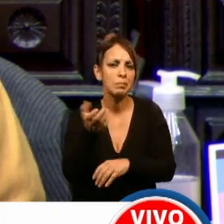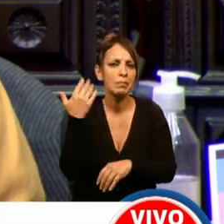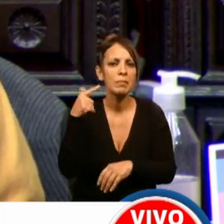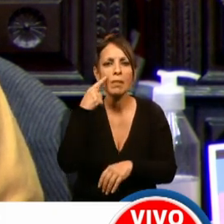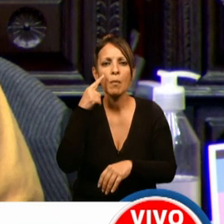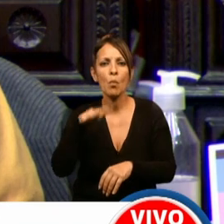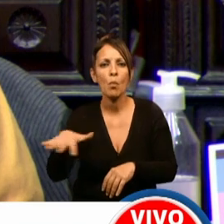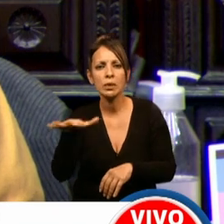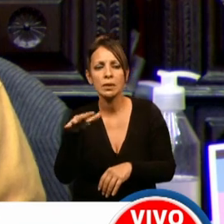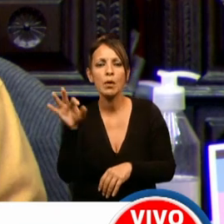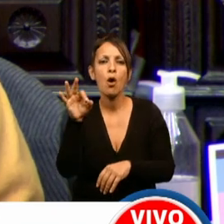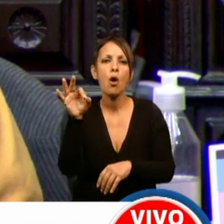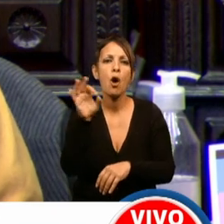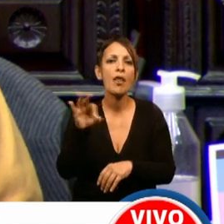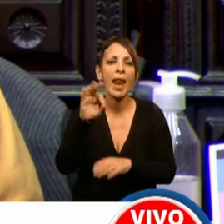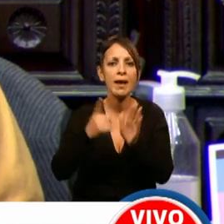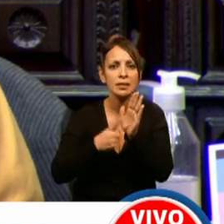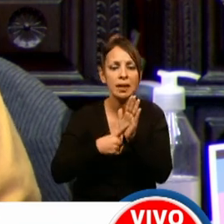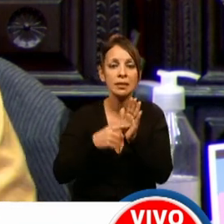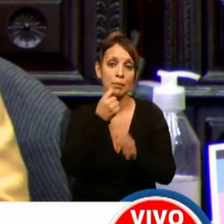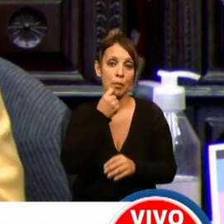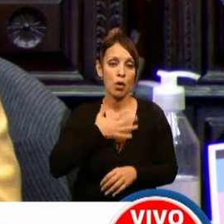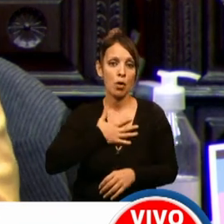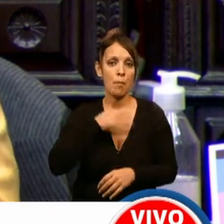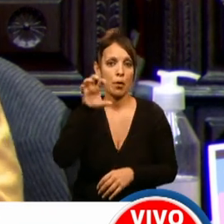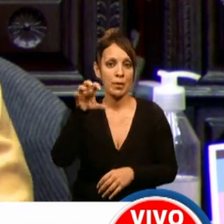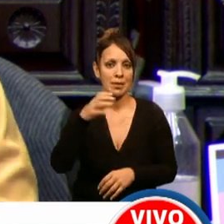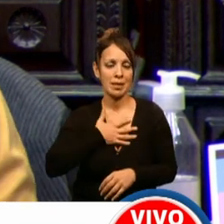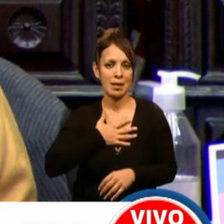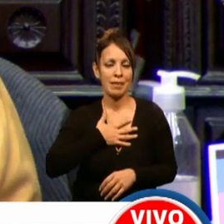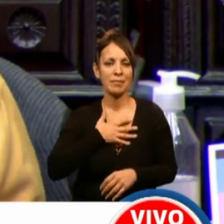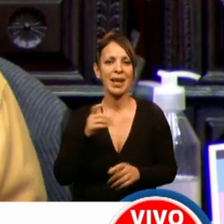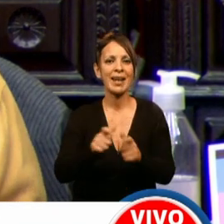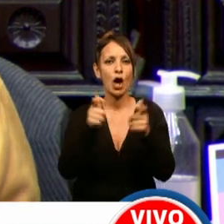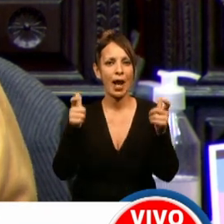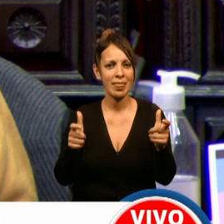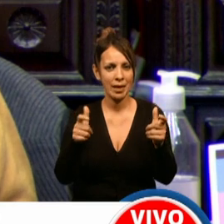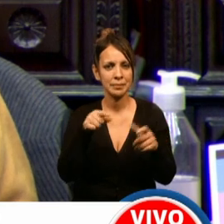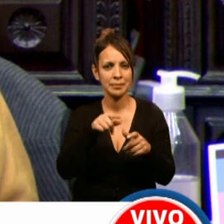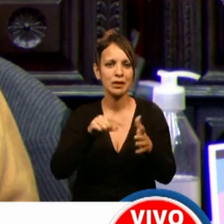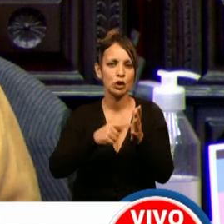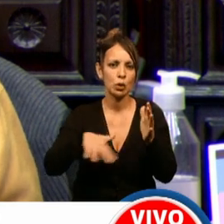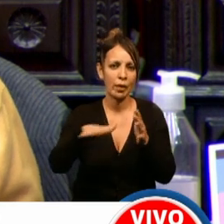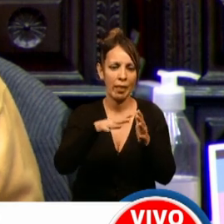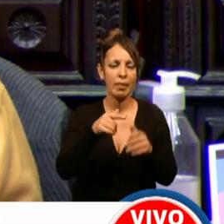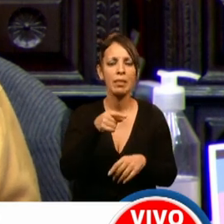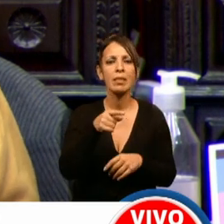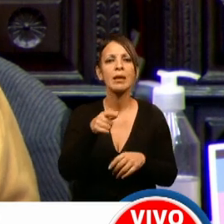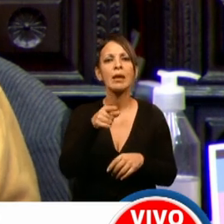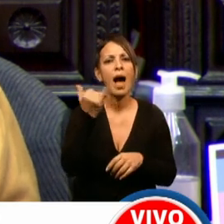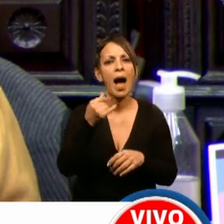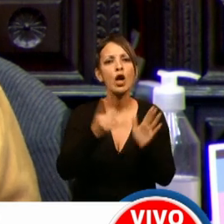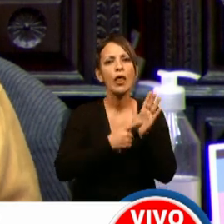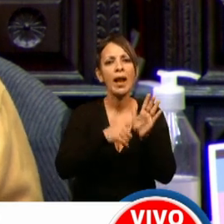municipios sobre ordenanzas en mi provincia por ejemplo la ciudad de río grande como decía mi compañera mabel caparrós hay una ordenanza